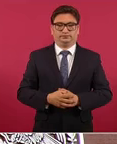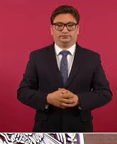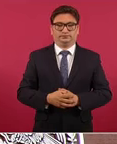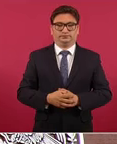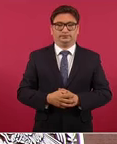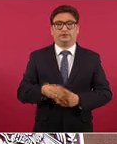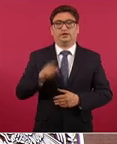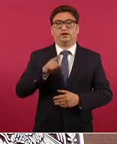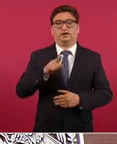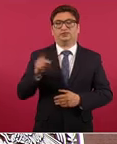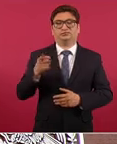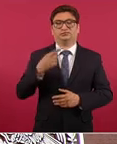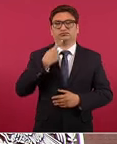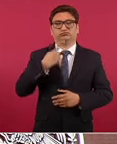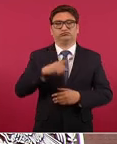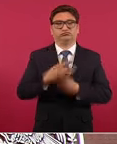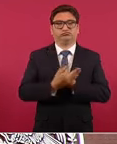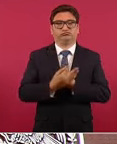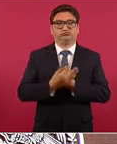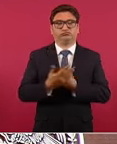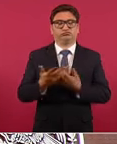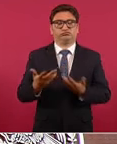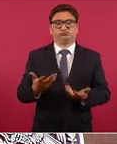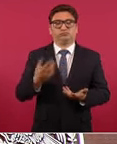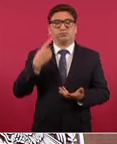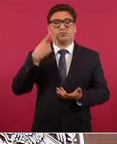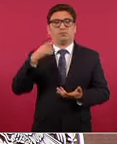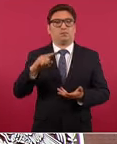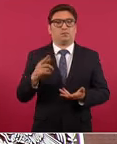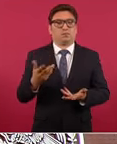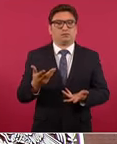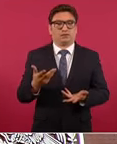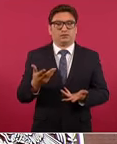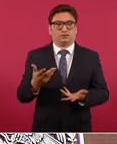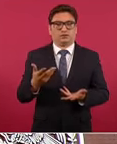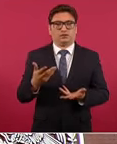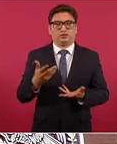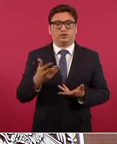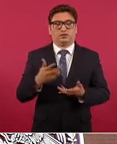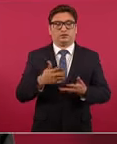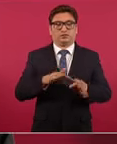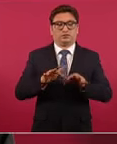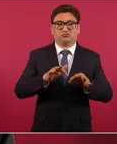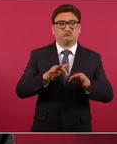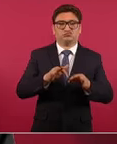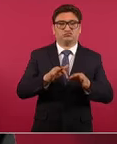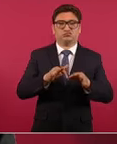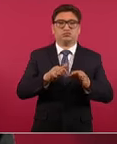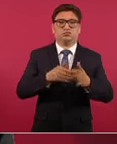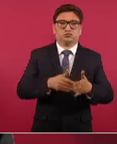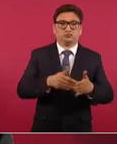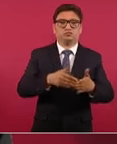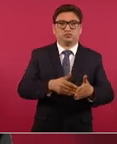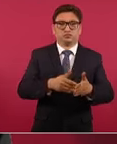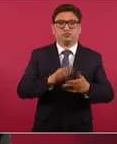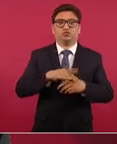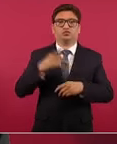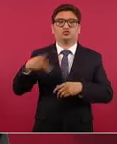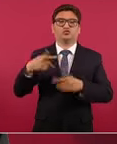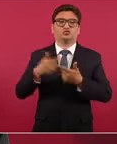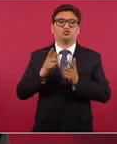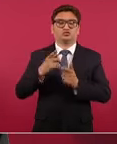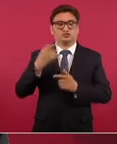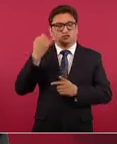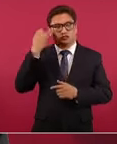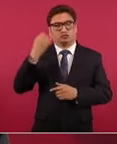en amparos para parar la obra con propósitos políticos